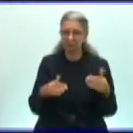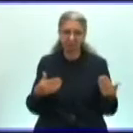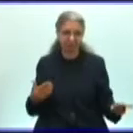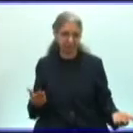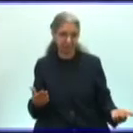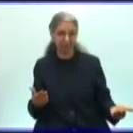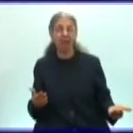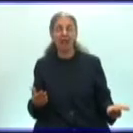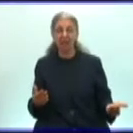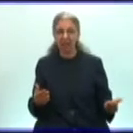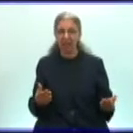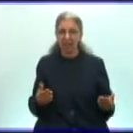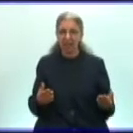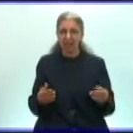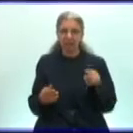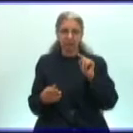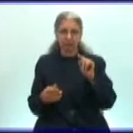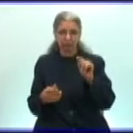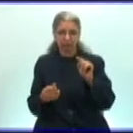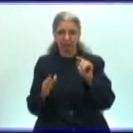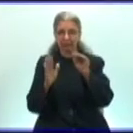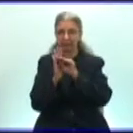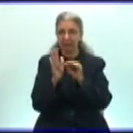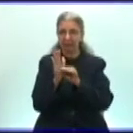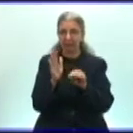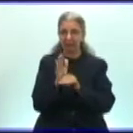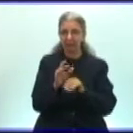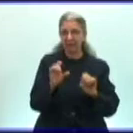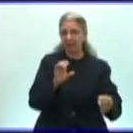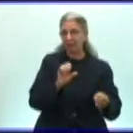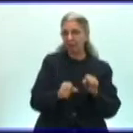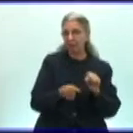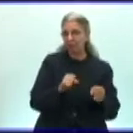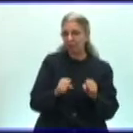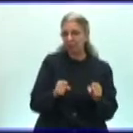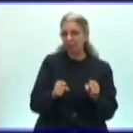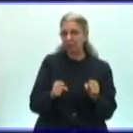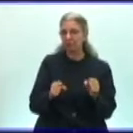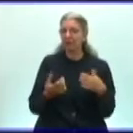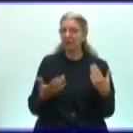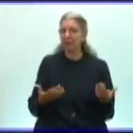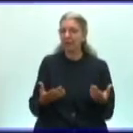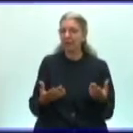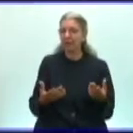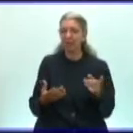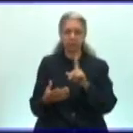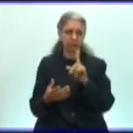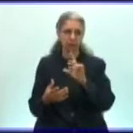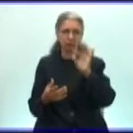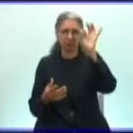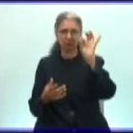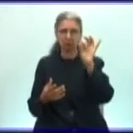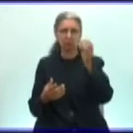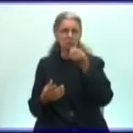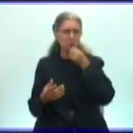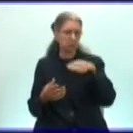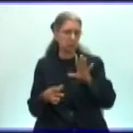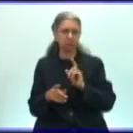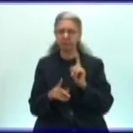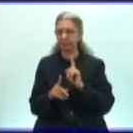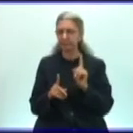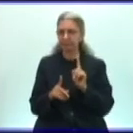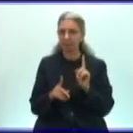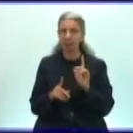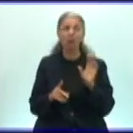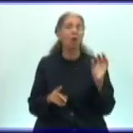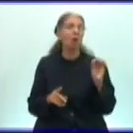ustedes plantearan una serie de medidas de ahorro. Podíamos estar pensando no encender las luces innecesariamente. También